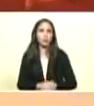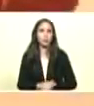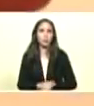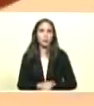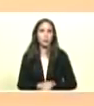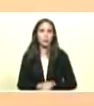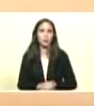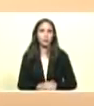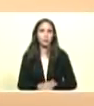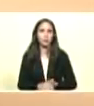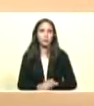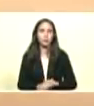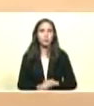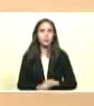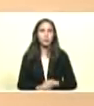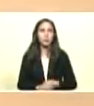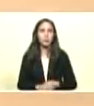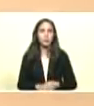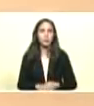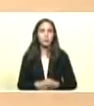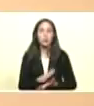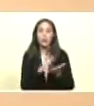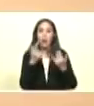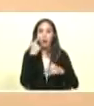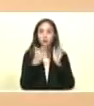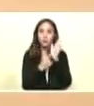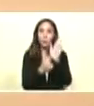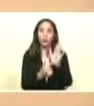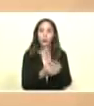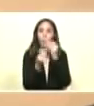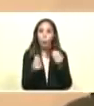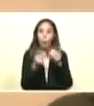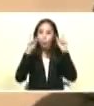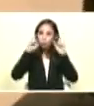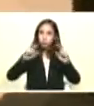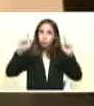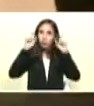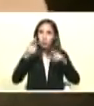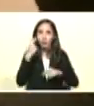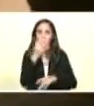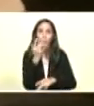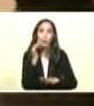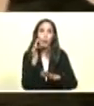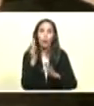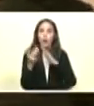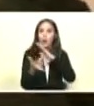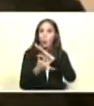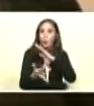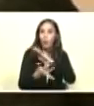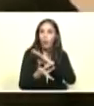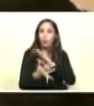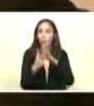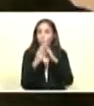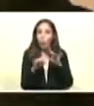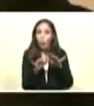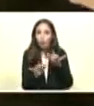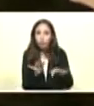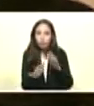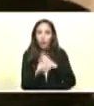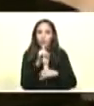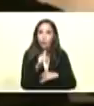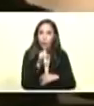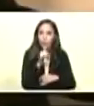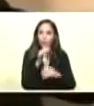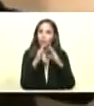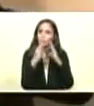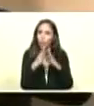ahora, presidente, cómo va a ser de forma interactiva las clases. Aquí tenemos, por ejemplo, un histórico del precio de las criptomonedas, como es el Bitcoin,